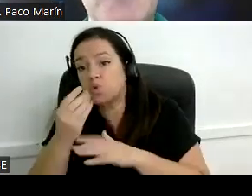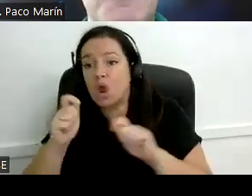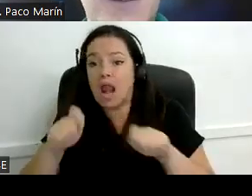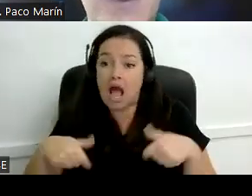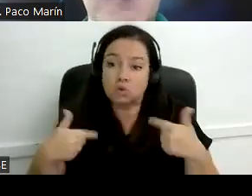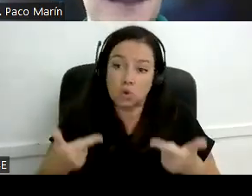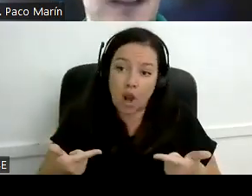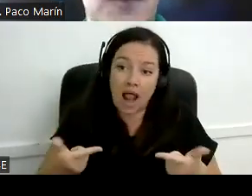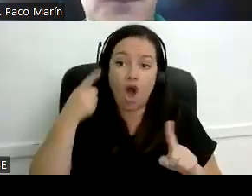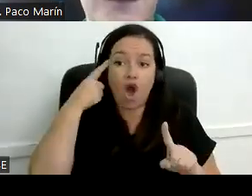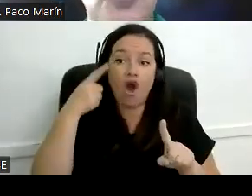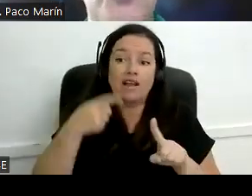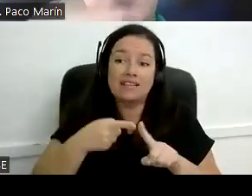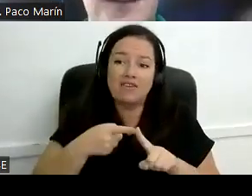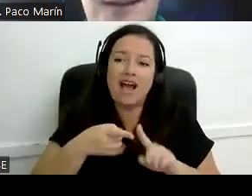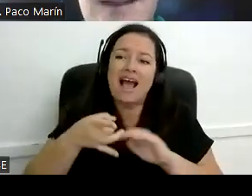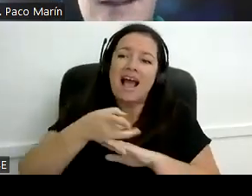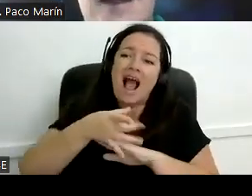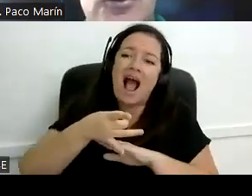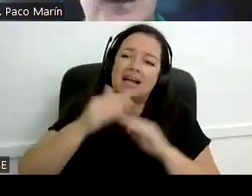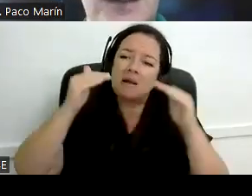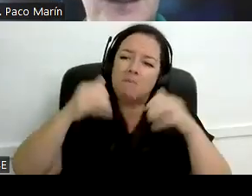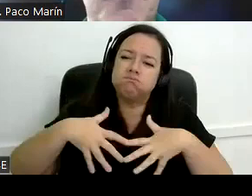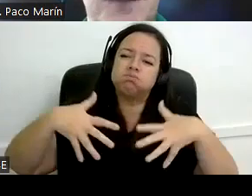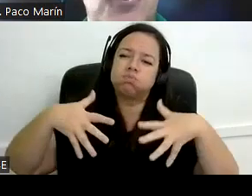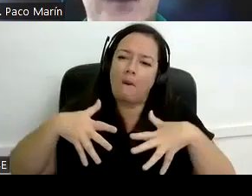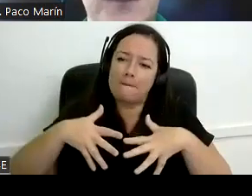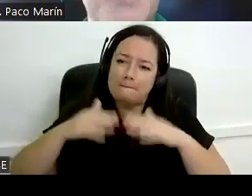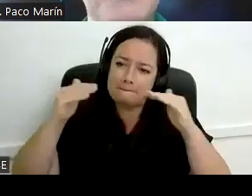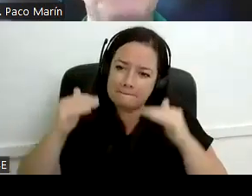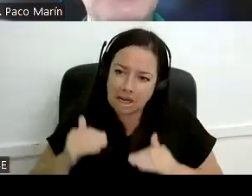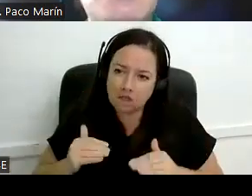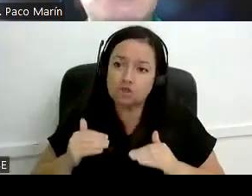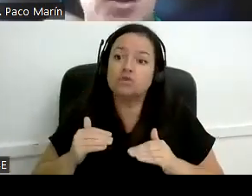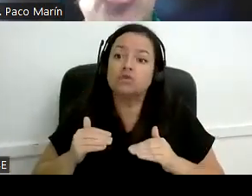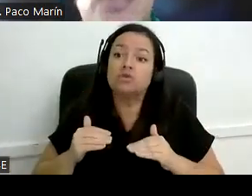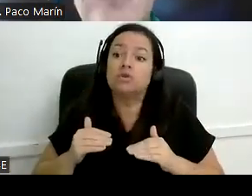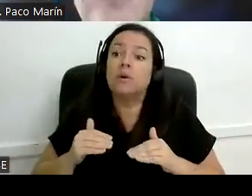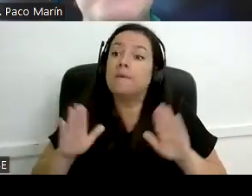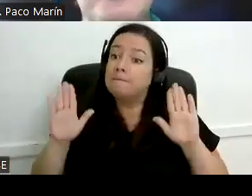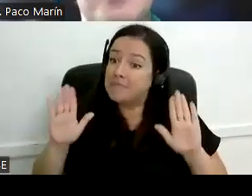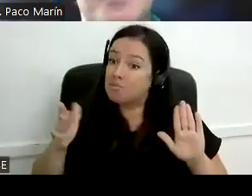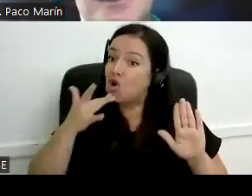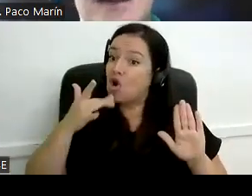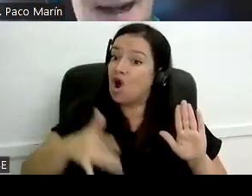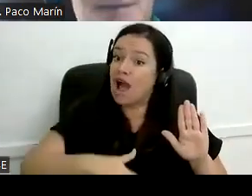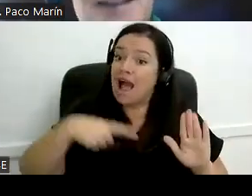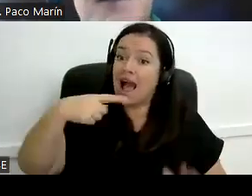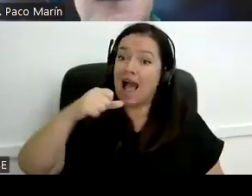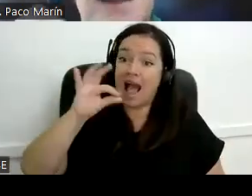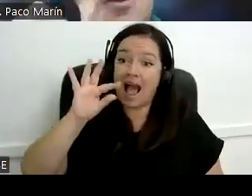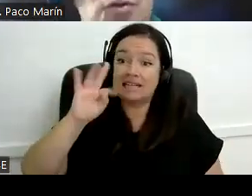natural para evitar que se formen tantos gases y lo tolere más correctamente. Pero si es una gastritis